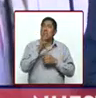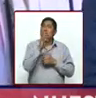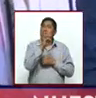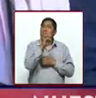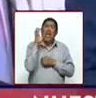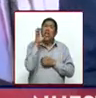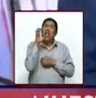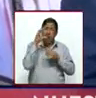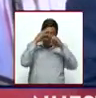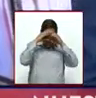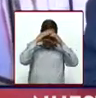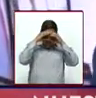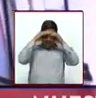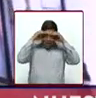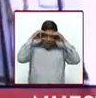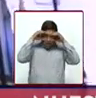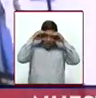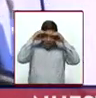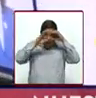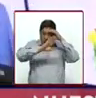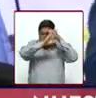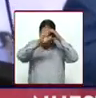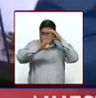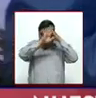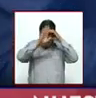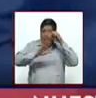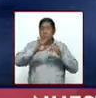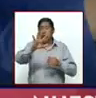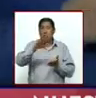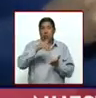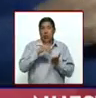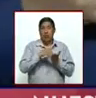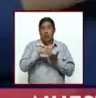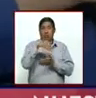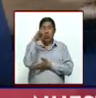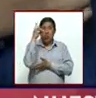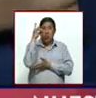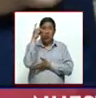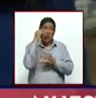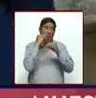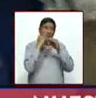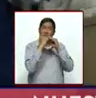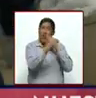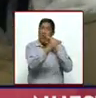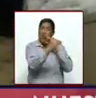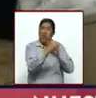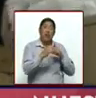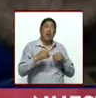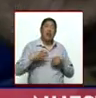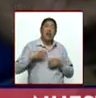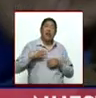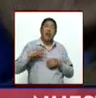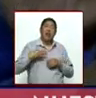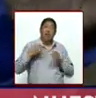600 lentes antihumo y 5.000 bolivianos dirigidos a los bomberos forestales.